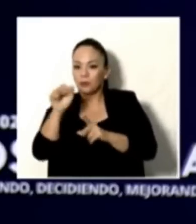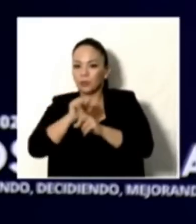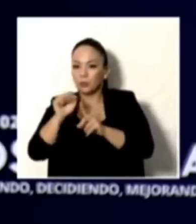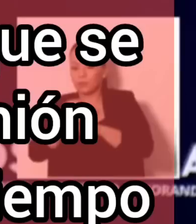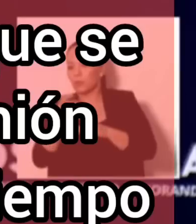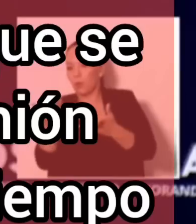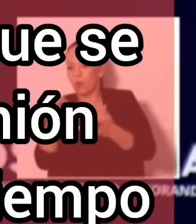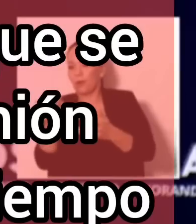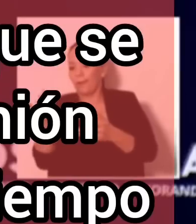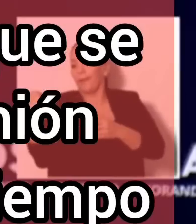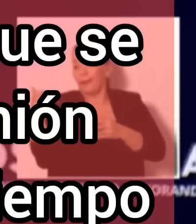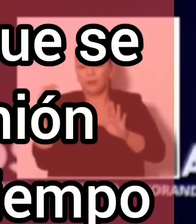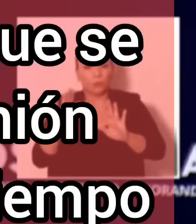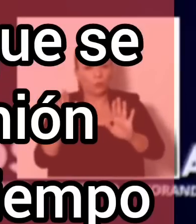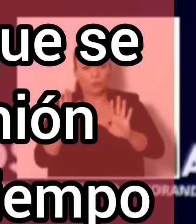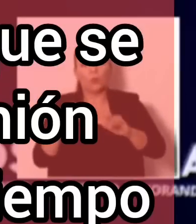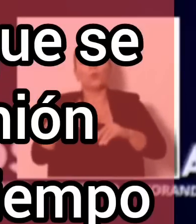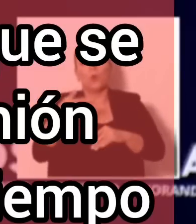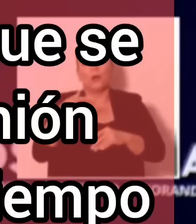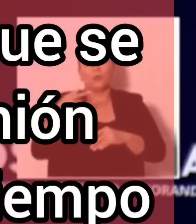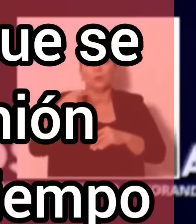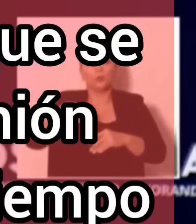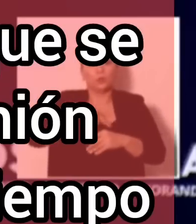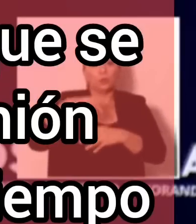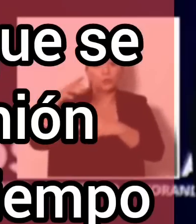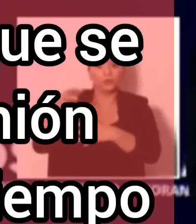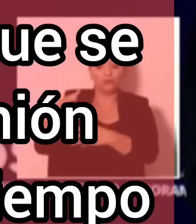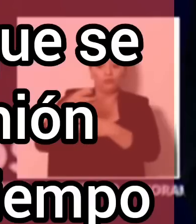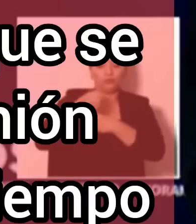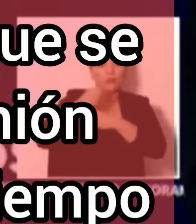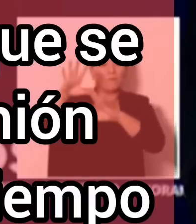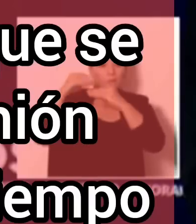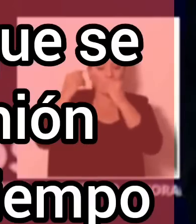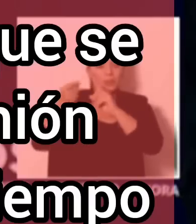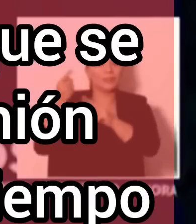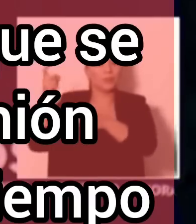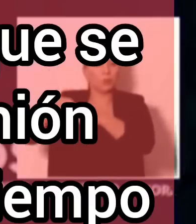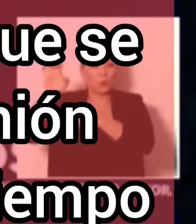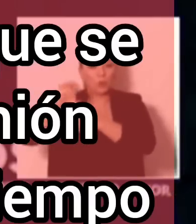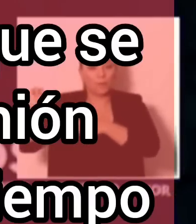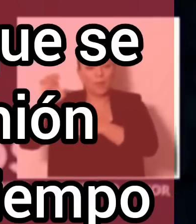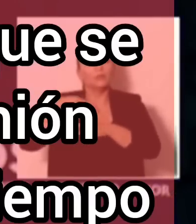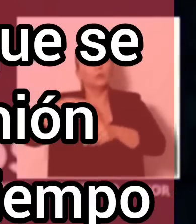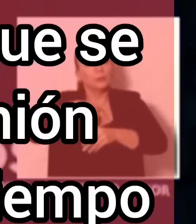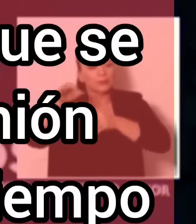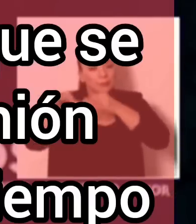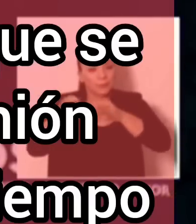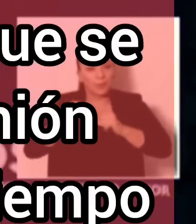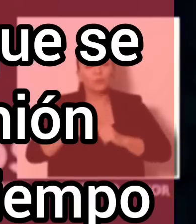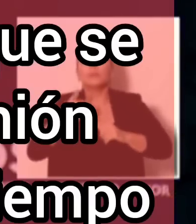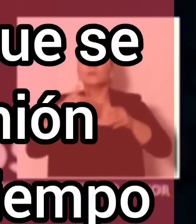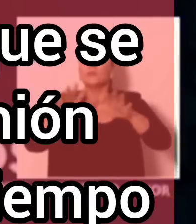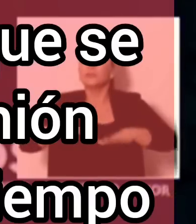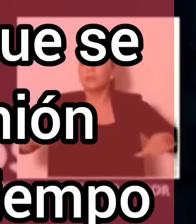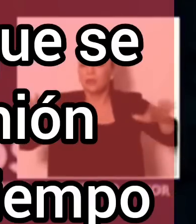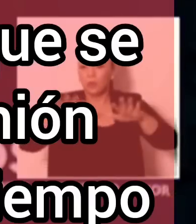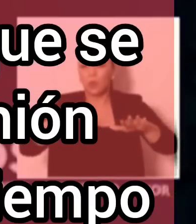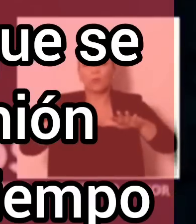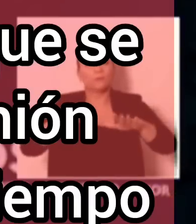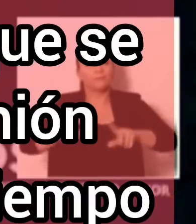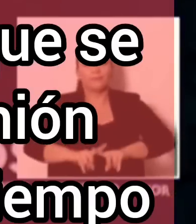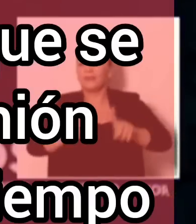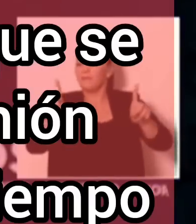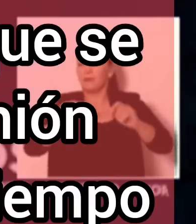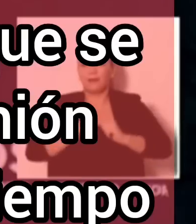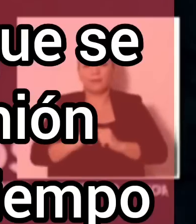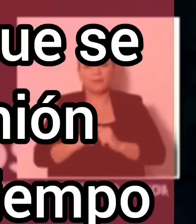Cuando nosotros recibimos la información de la Unión Europea, inmediatamente le explicamos que teníamos un escenario completamente